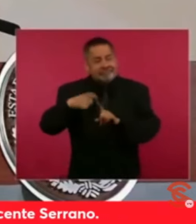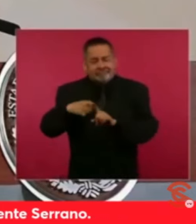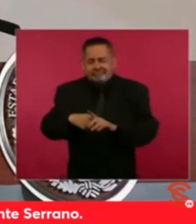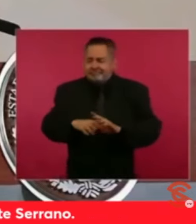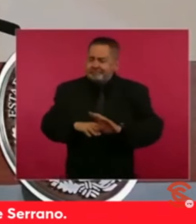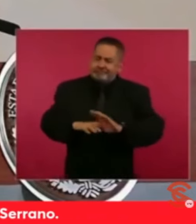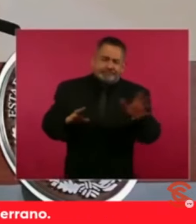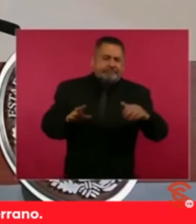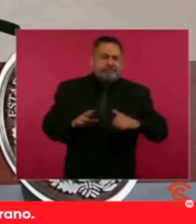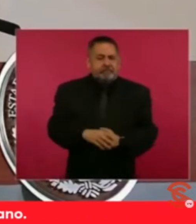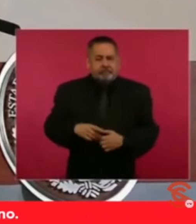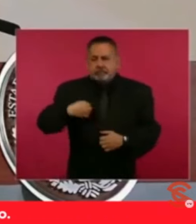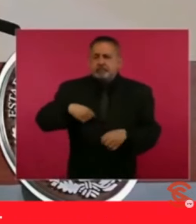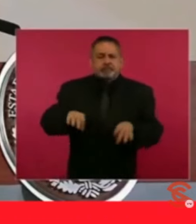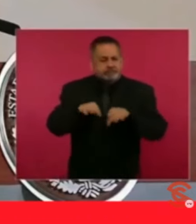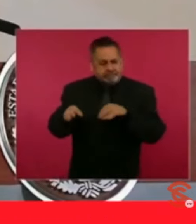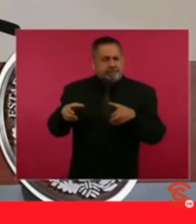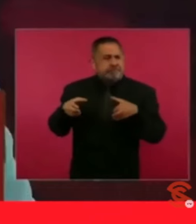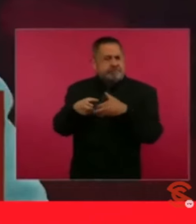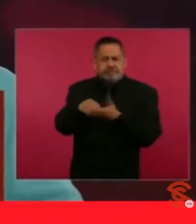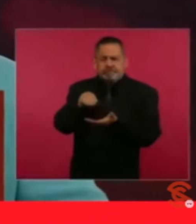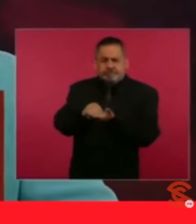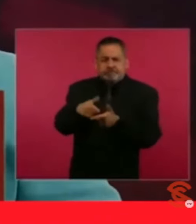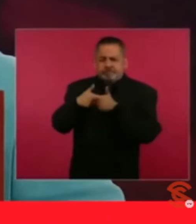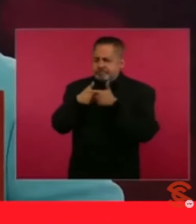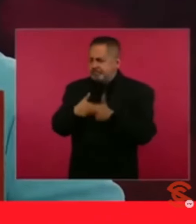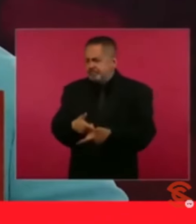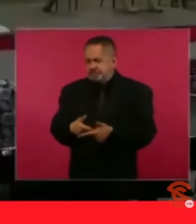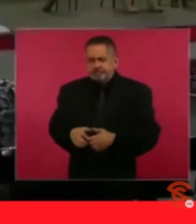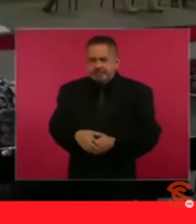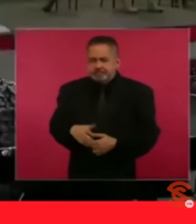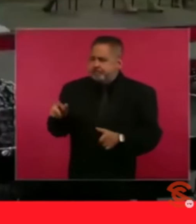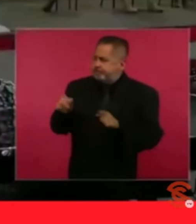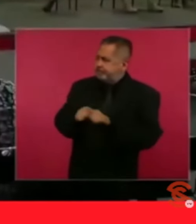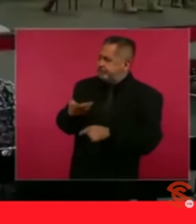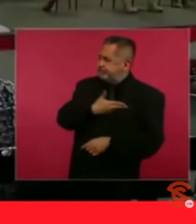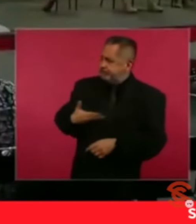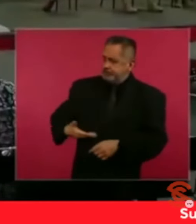Seguiremos trabajando de manera coordinada. Es cuanto, señor presidente. Y bueno,